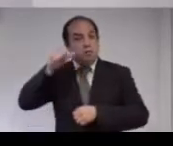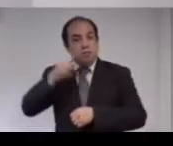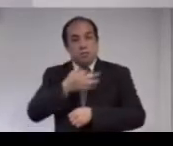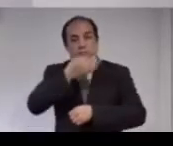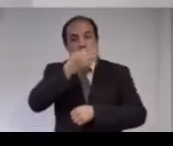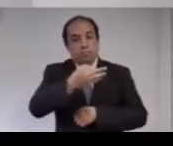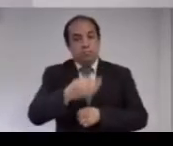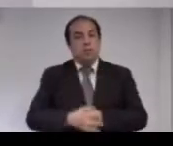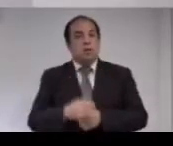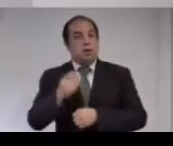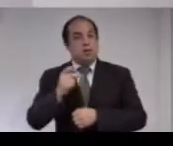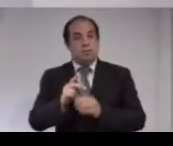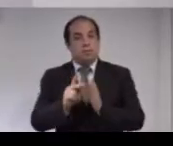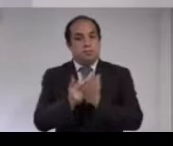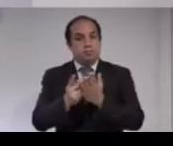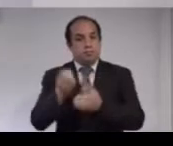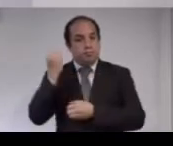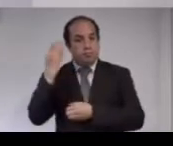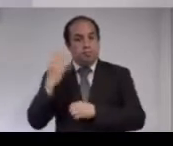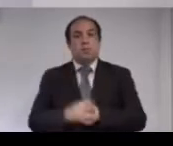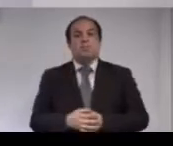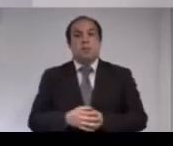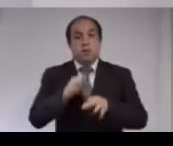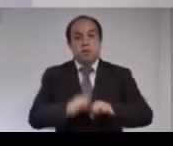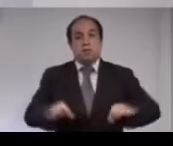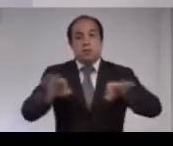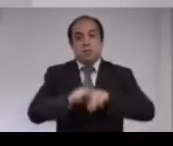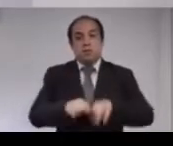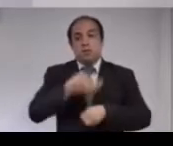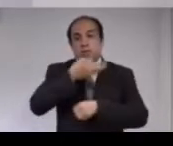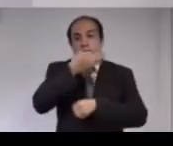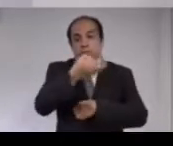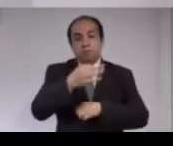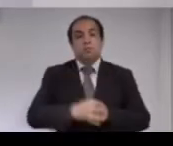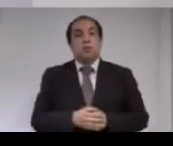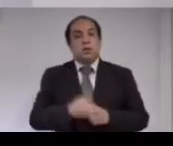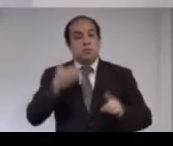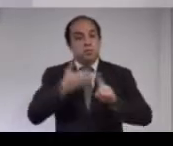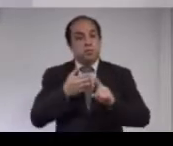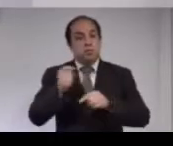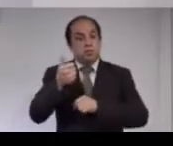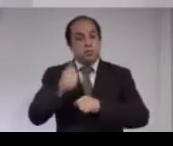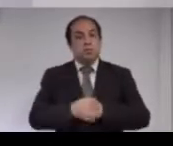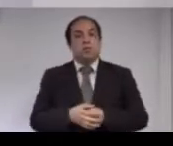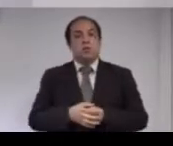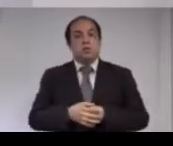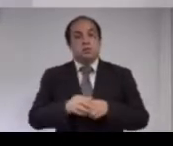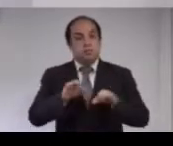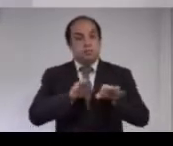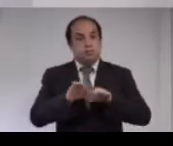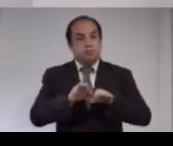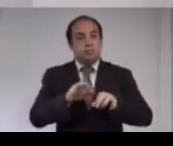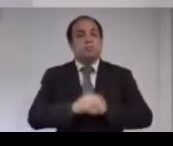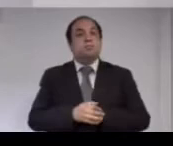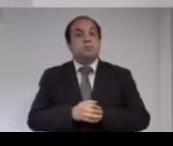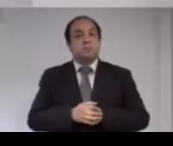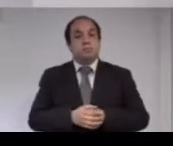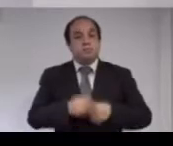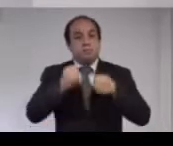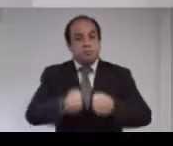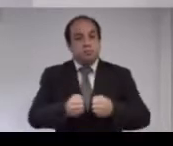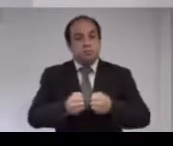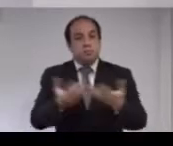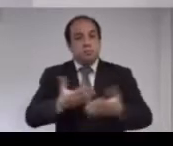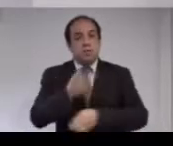conferencia de prensa, es fundamental referir que el objetivo principal del operativo de seguridad implementado por la